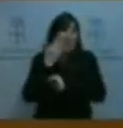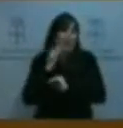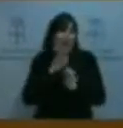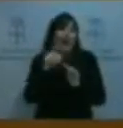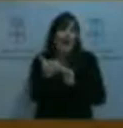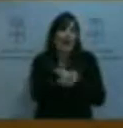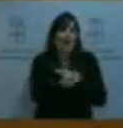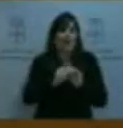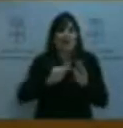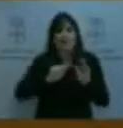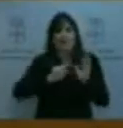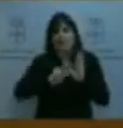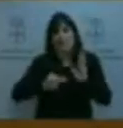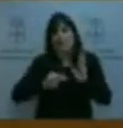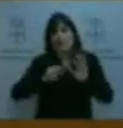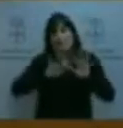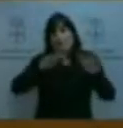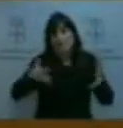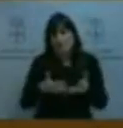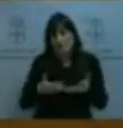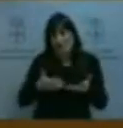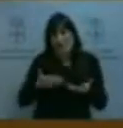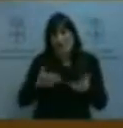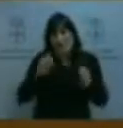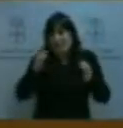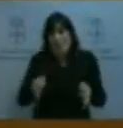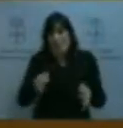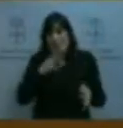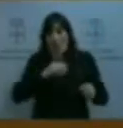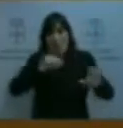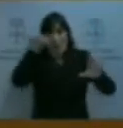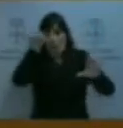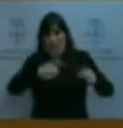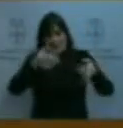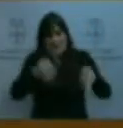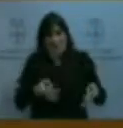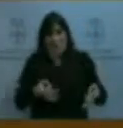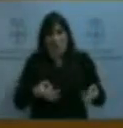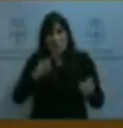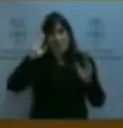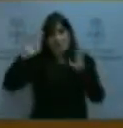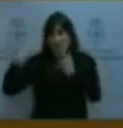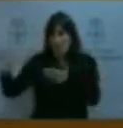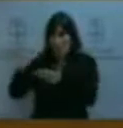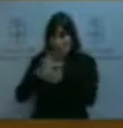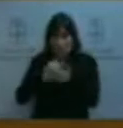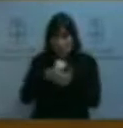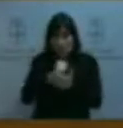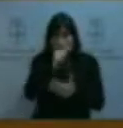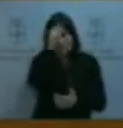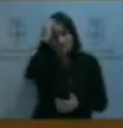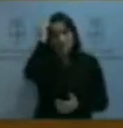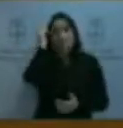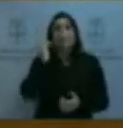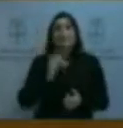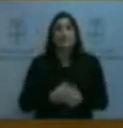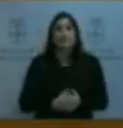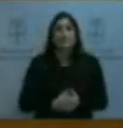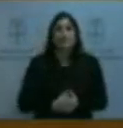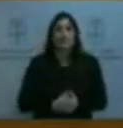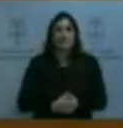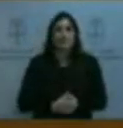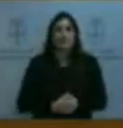otro tiempo, estarán siguiendo esta sesión. Dicho esto, señorías, bueno, yo creo que hoy se va a hacer realidad